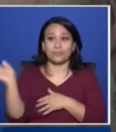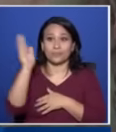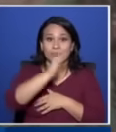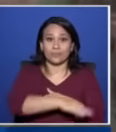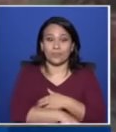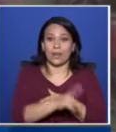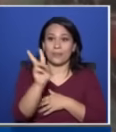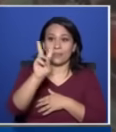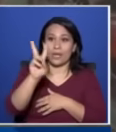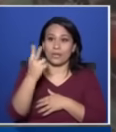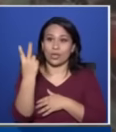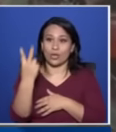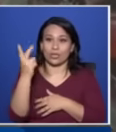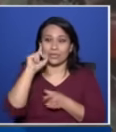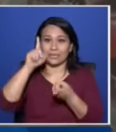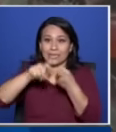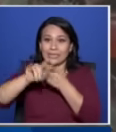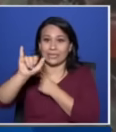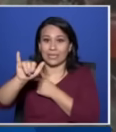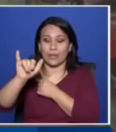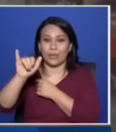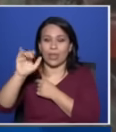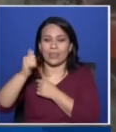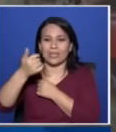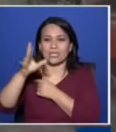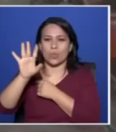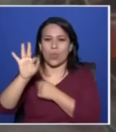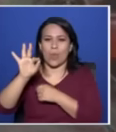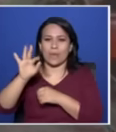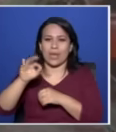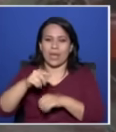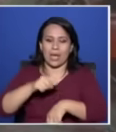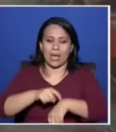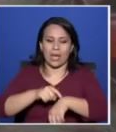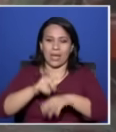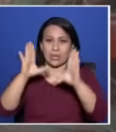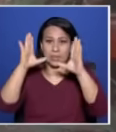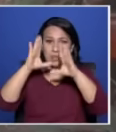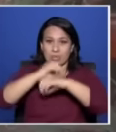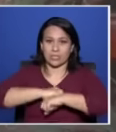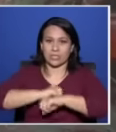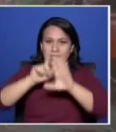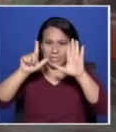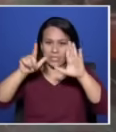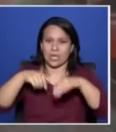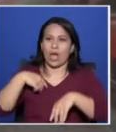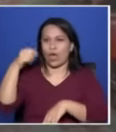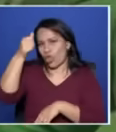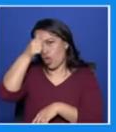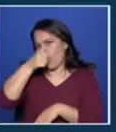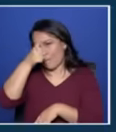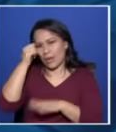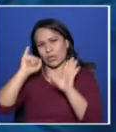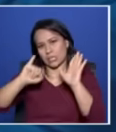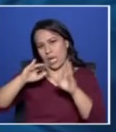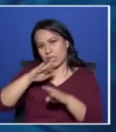este viernes 2 y sábado 3 a las 19 horas y domingo 4 a las 18 horas.